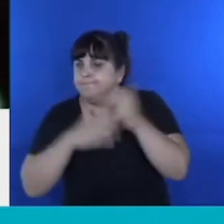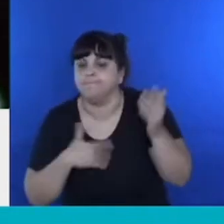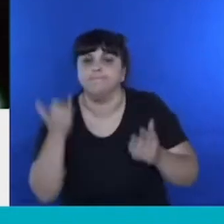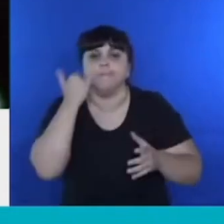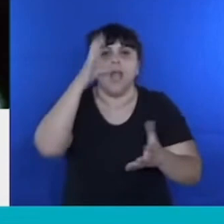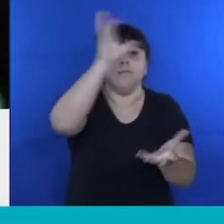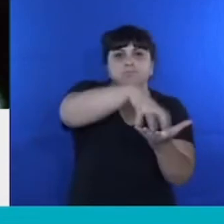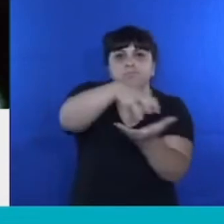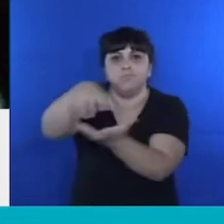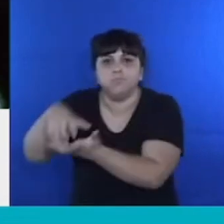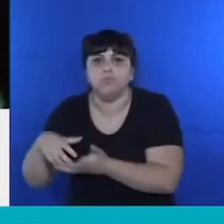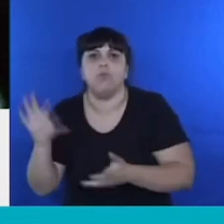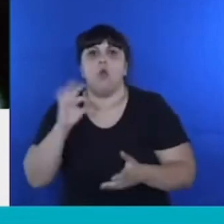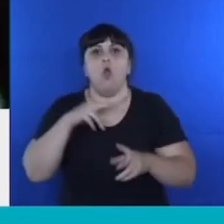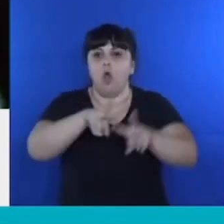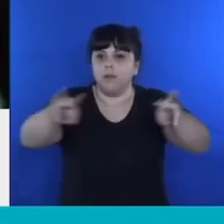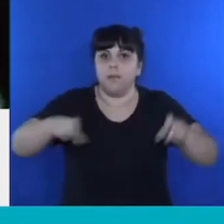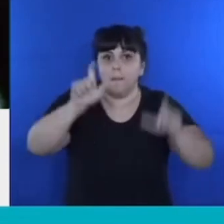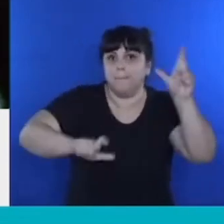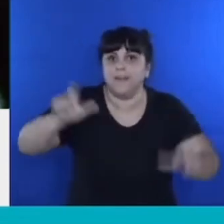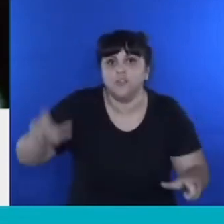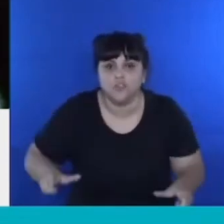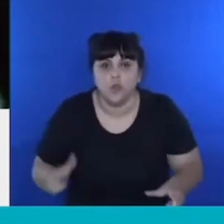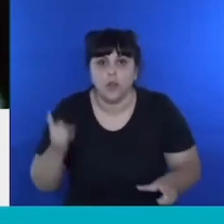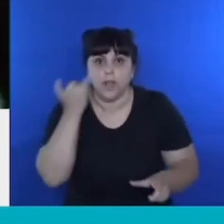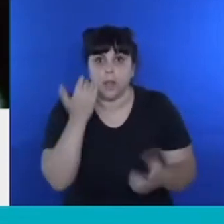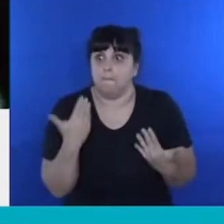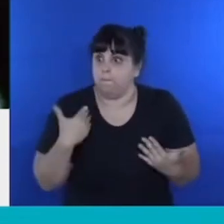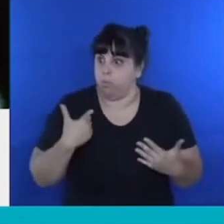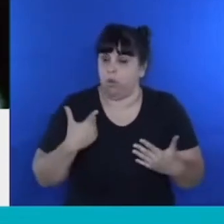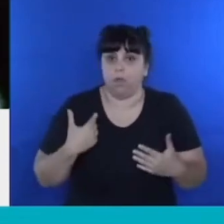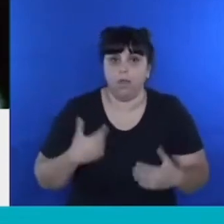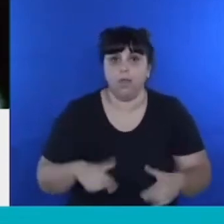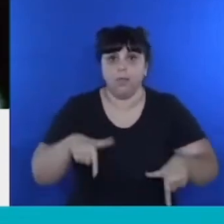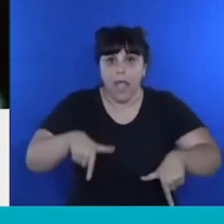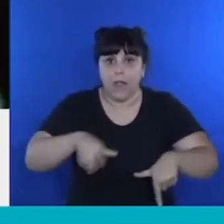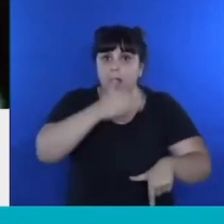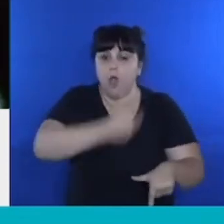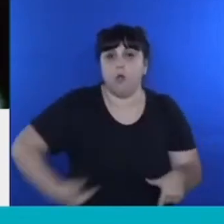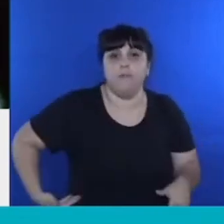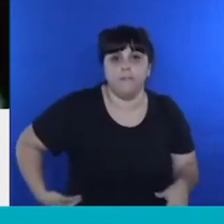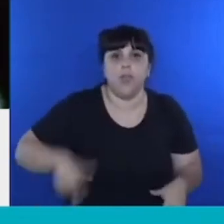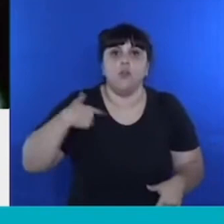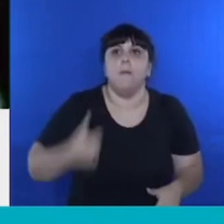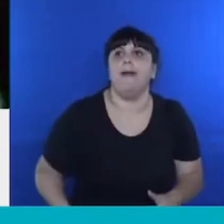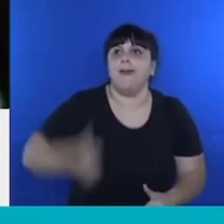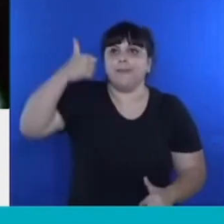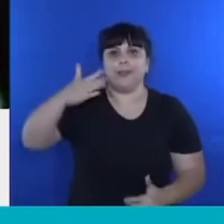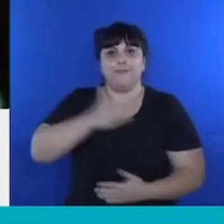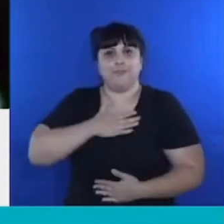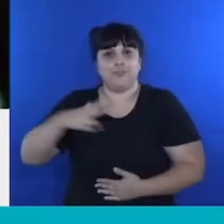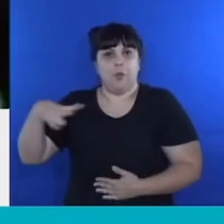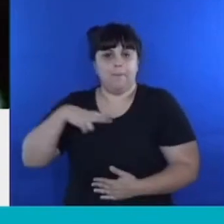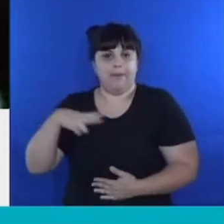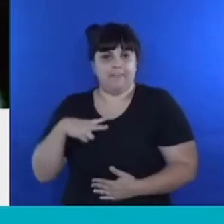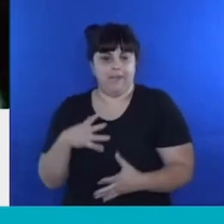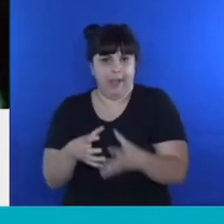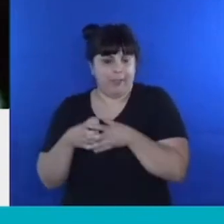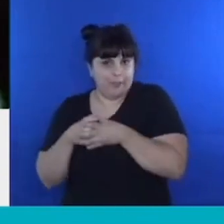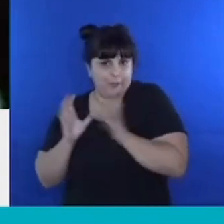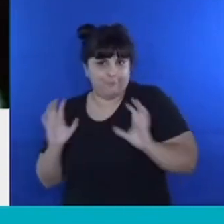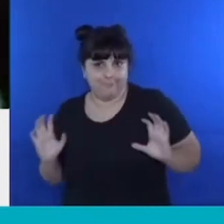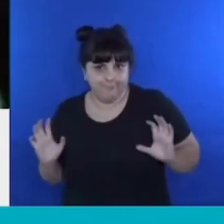instalado, el recurso humano altamente calificado que contamos en el Estado en beneficio de unos pocos.